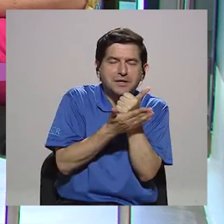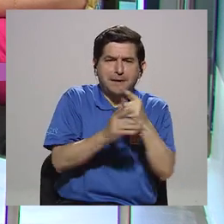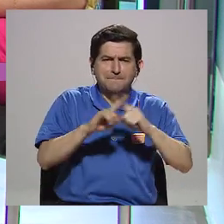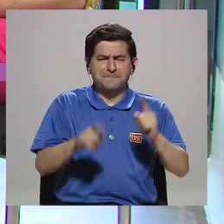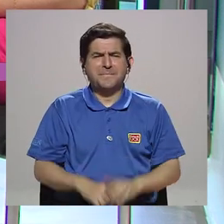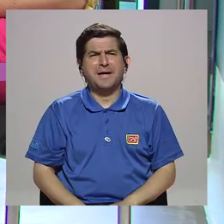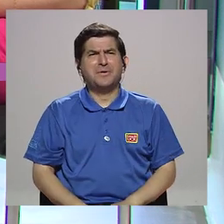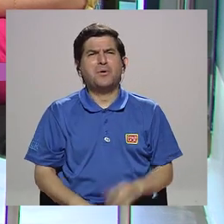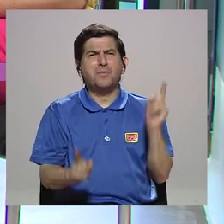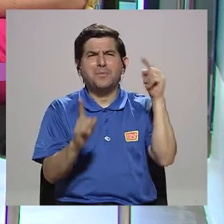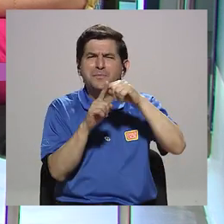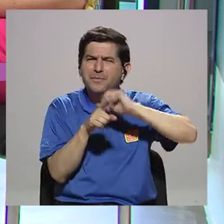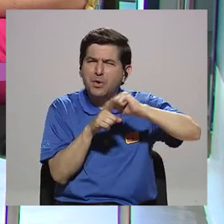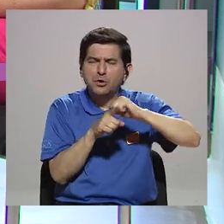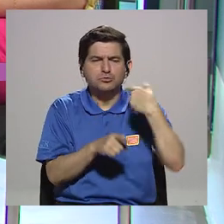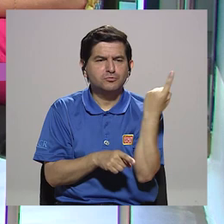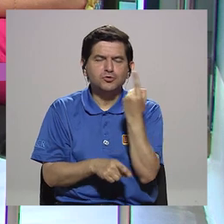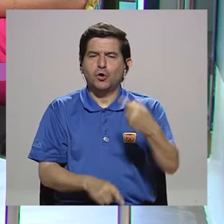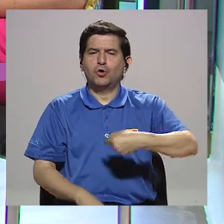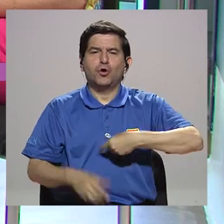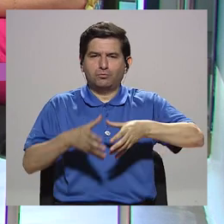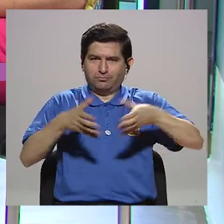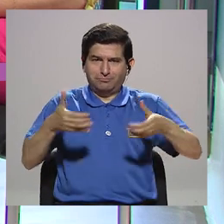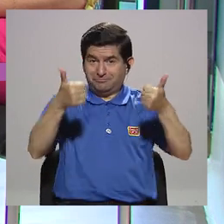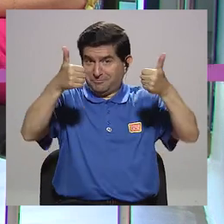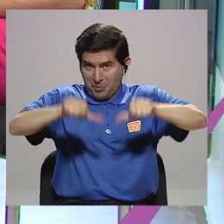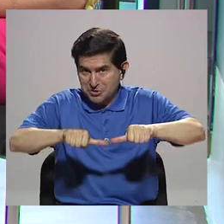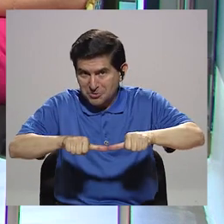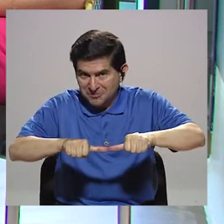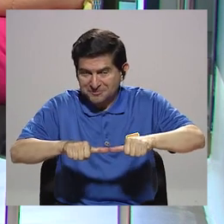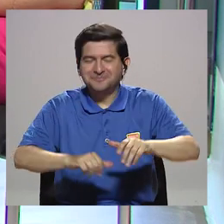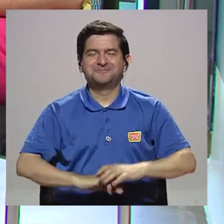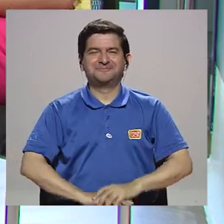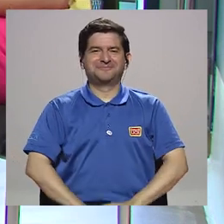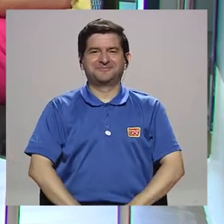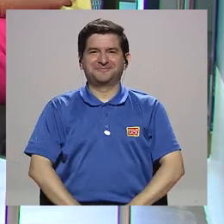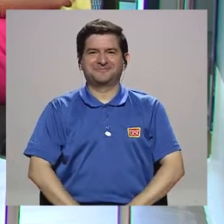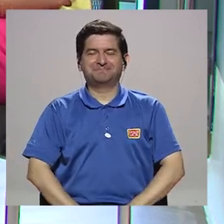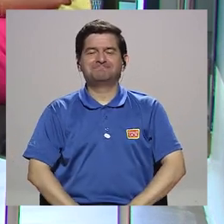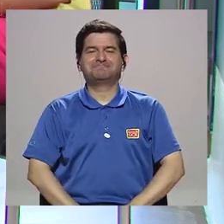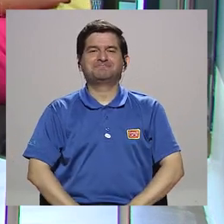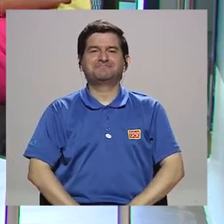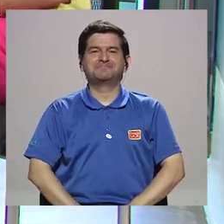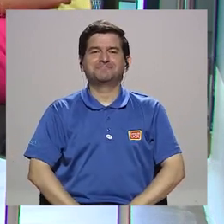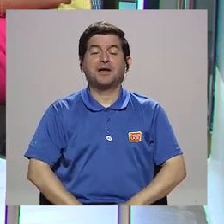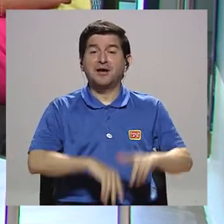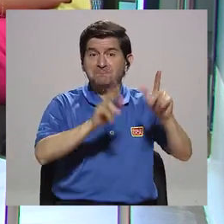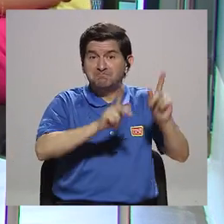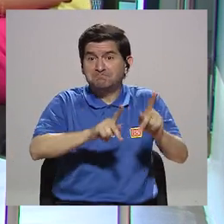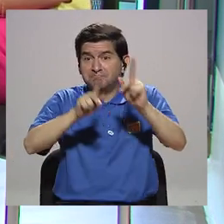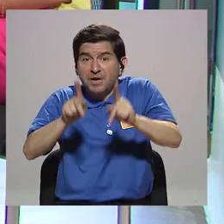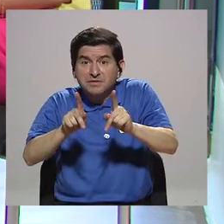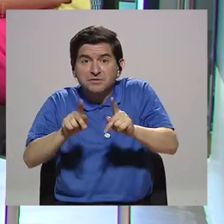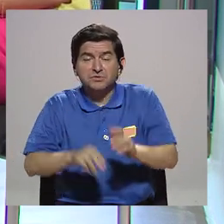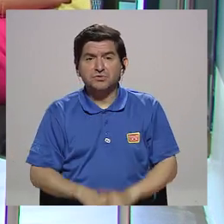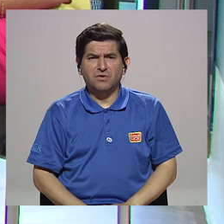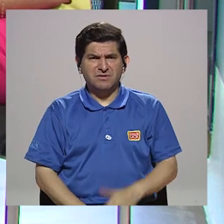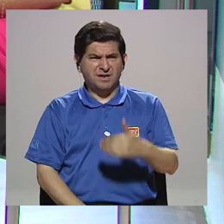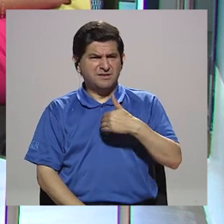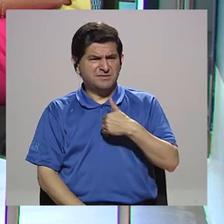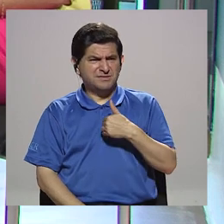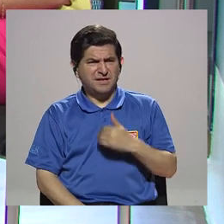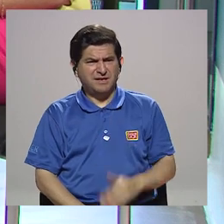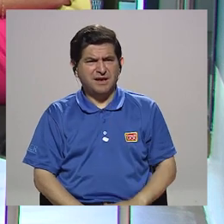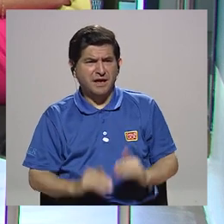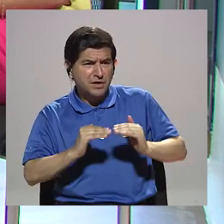pero para fines prácticos digamos que solo el estómago. ¿Estamos de acuerdo? Uh-huh. Ok. ¿Y hay personas que